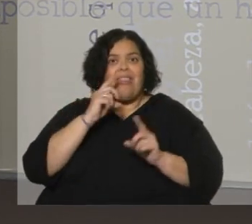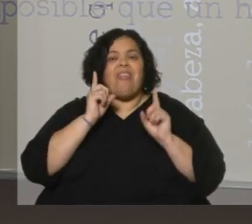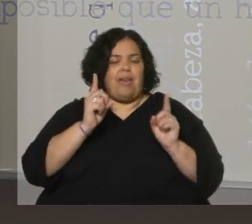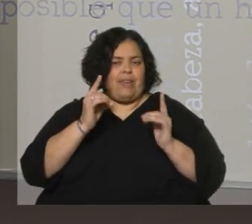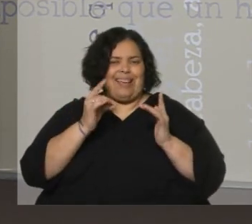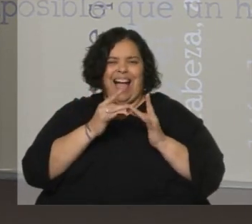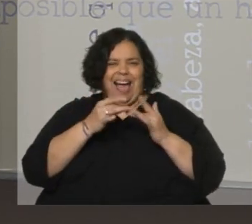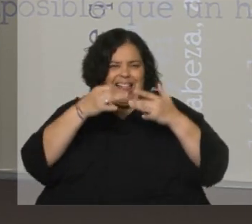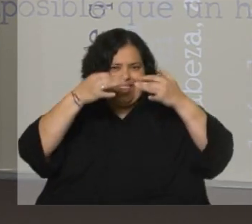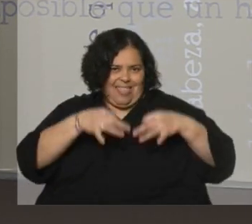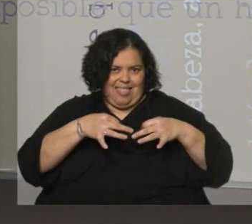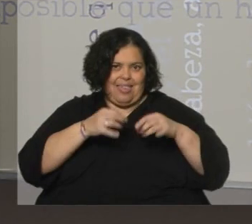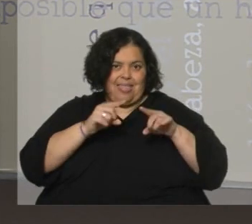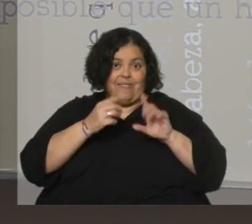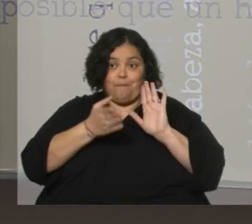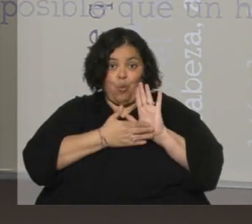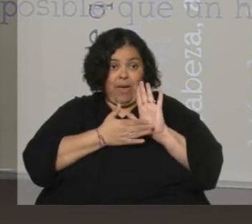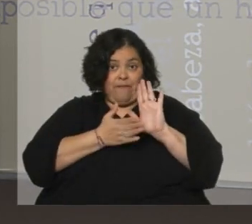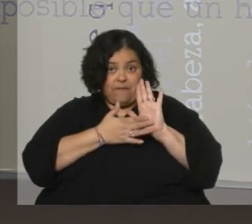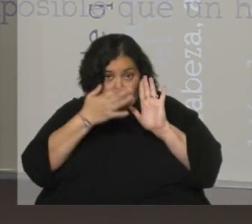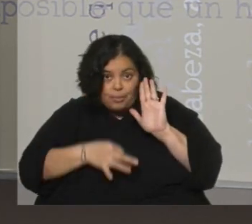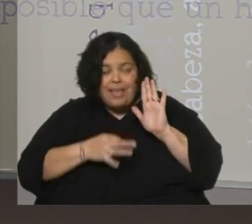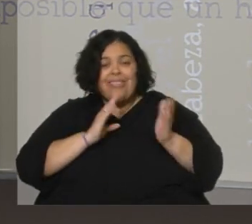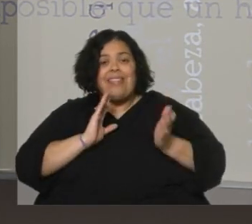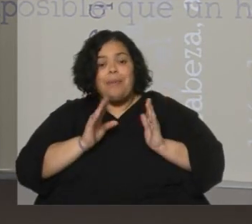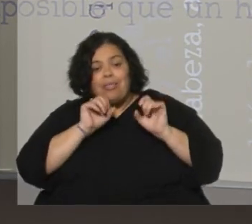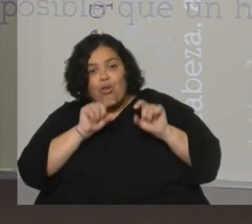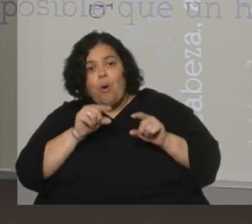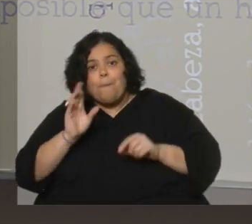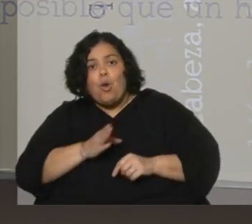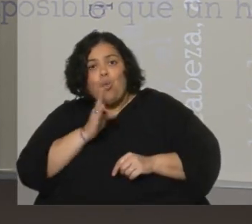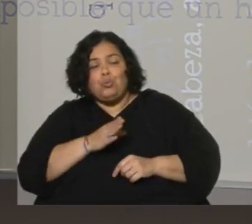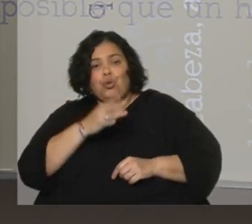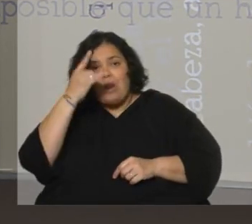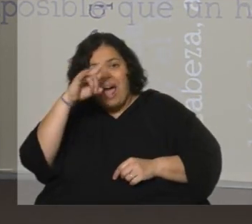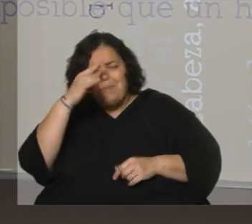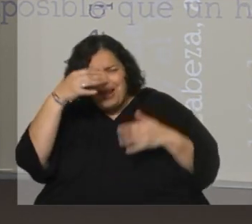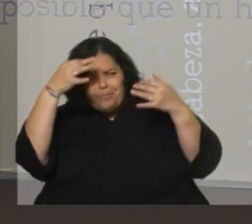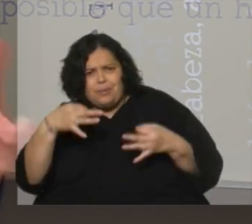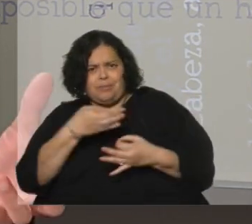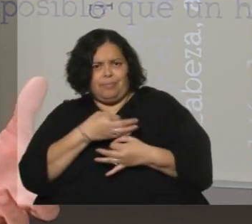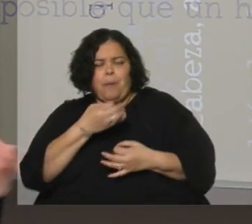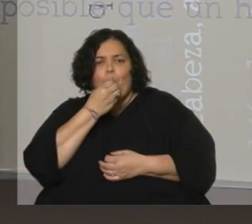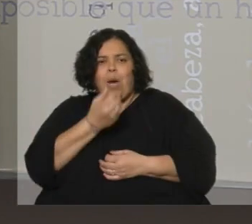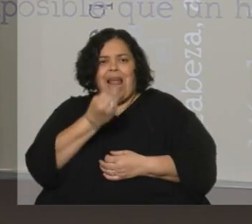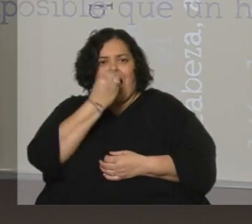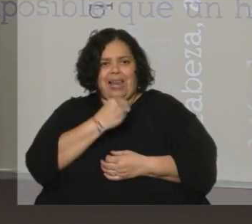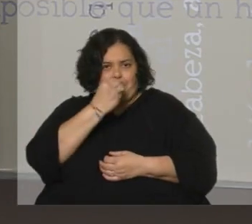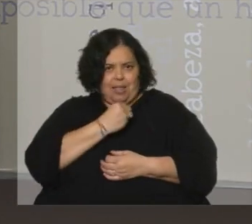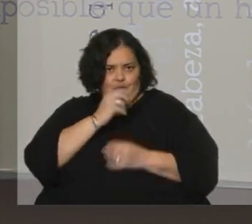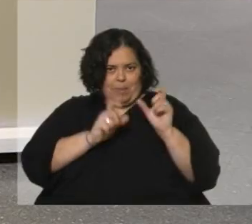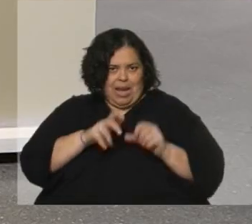y que se pueda demostrar que es que viene que viene tratado de una eh producido de una manera sana y una manera que que es un buen alimento para para la